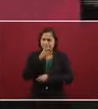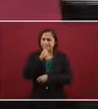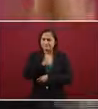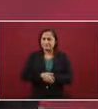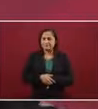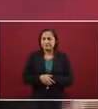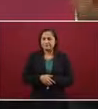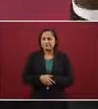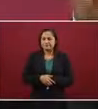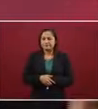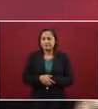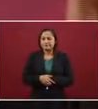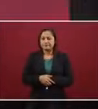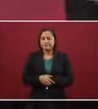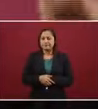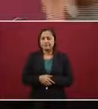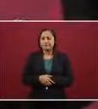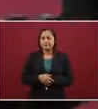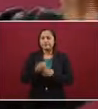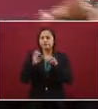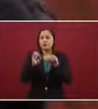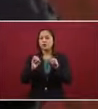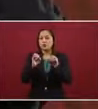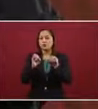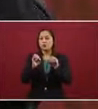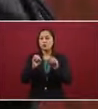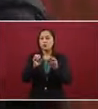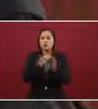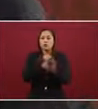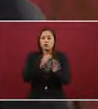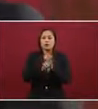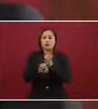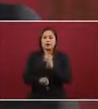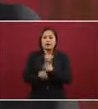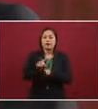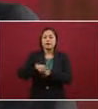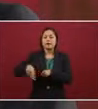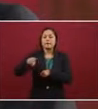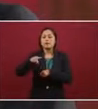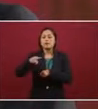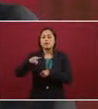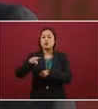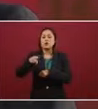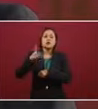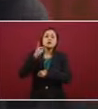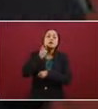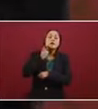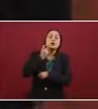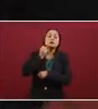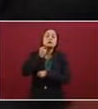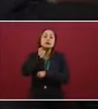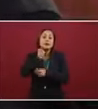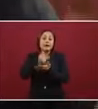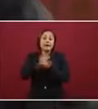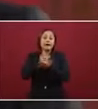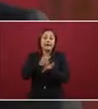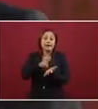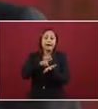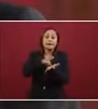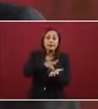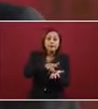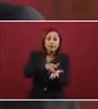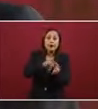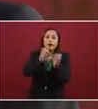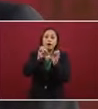o que tienen el apoyo de legisladores o de altos funcionarios